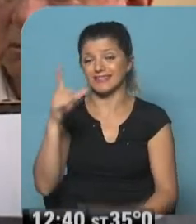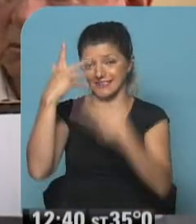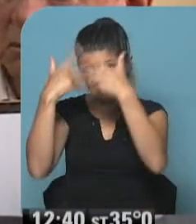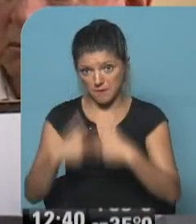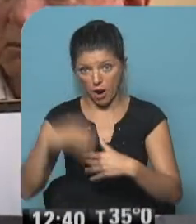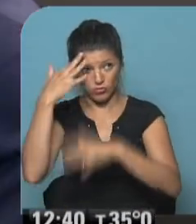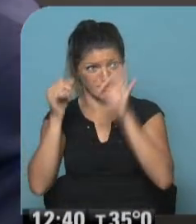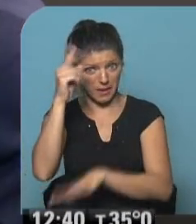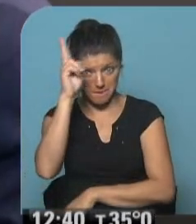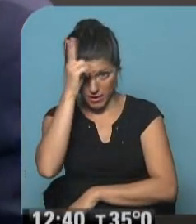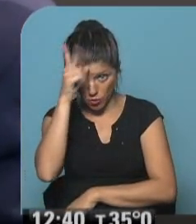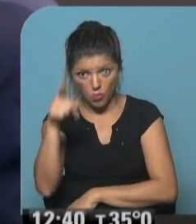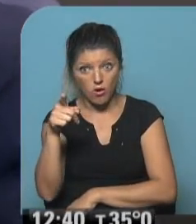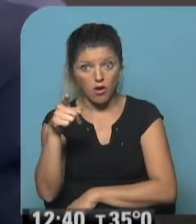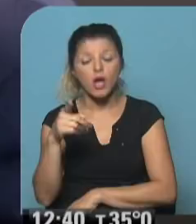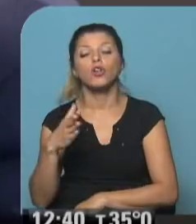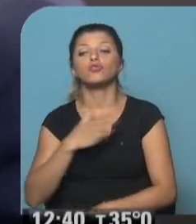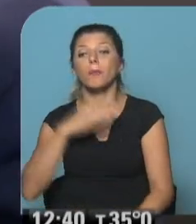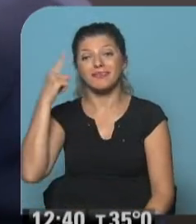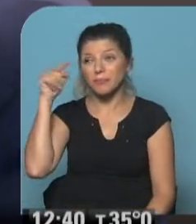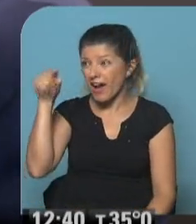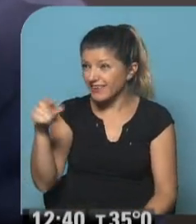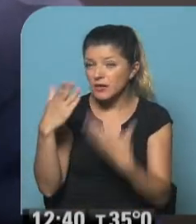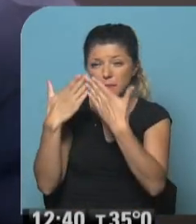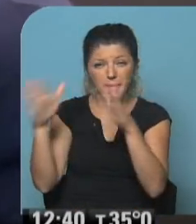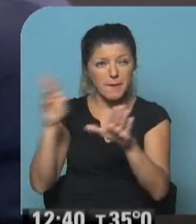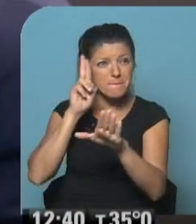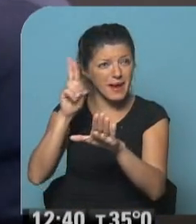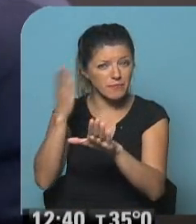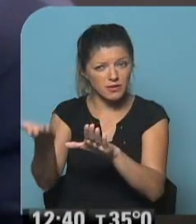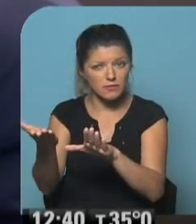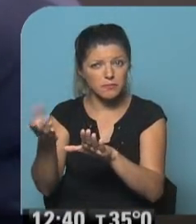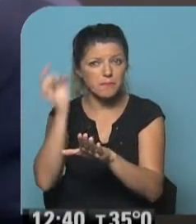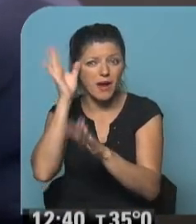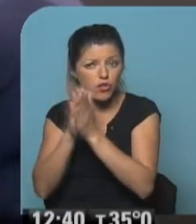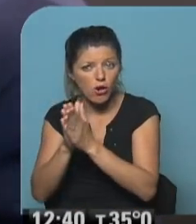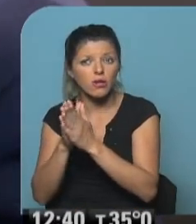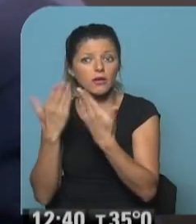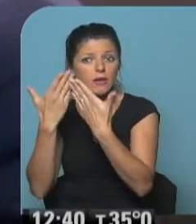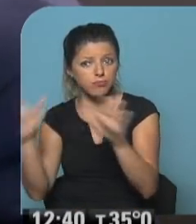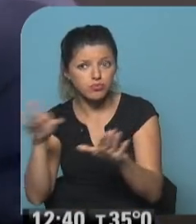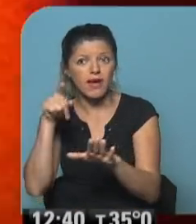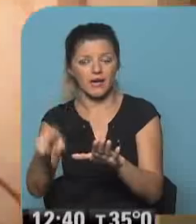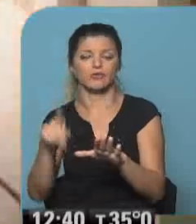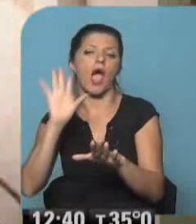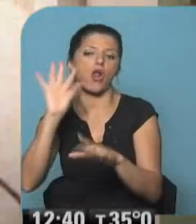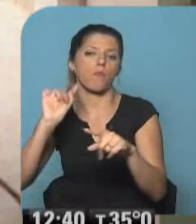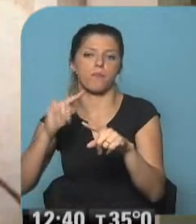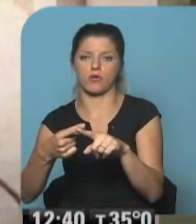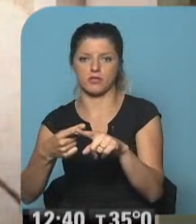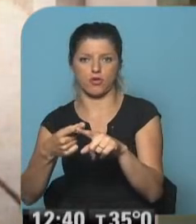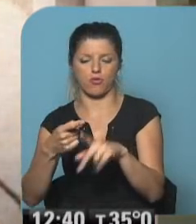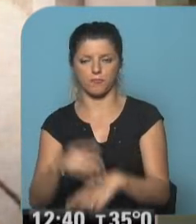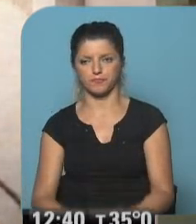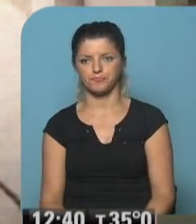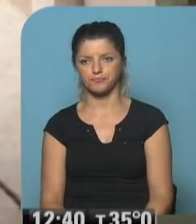peruano. Consideramos que el indulto, teniendo una apariencia de indulto humanitario, es un indulto de carácter político. Horas